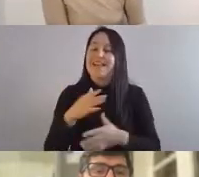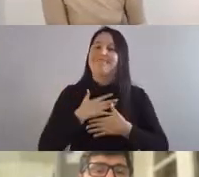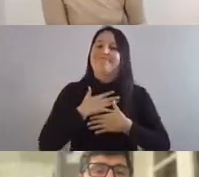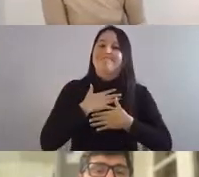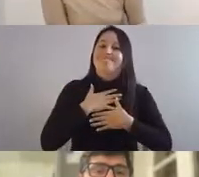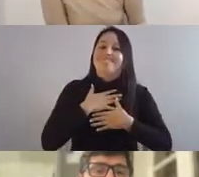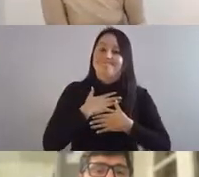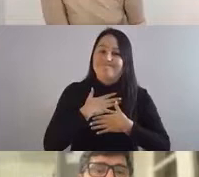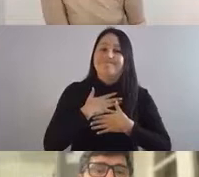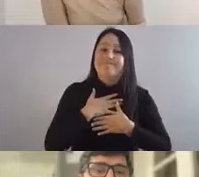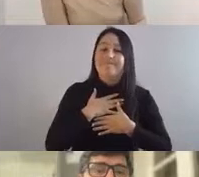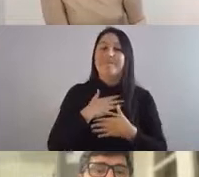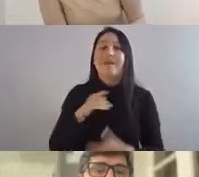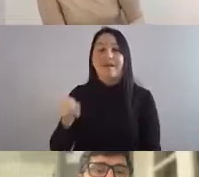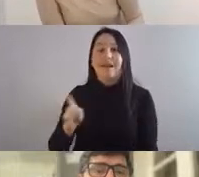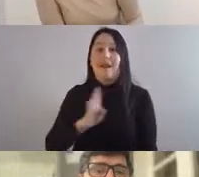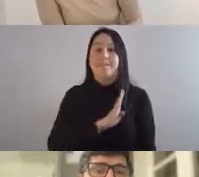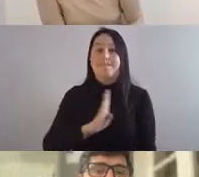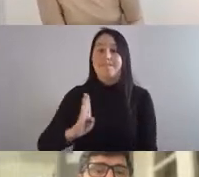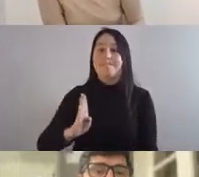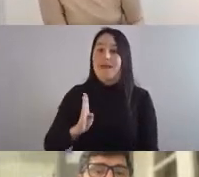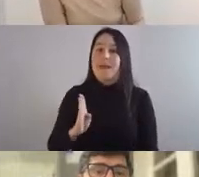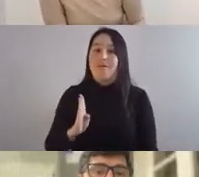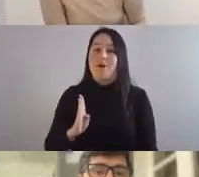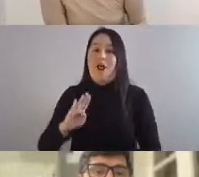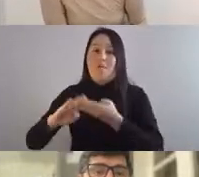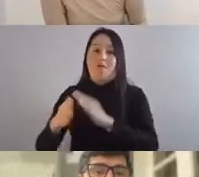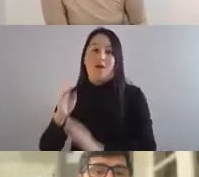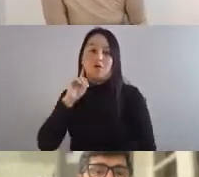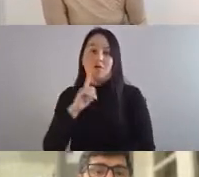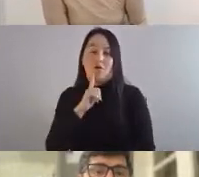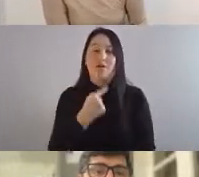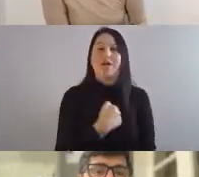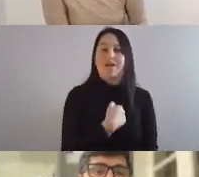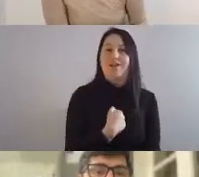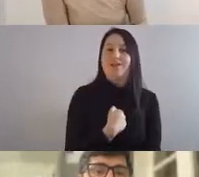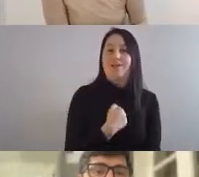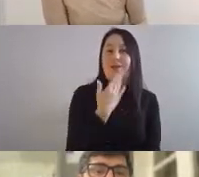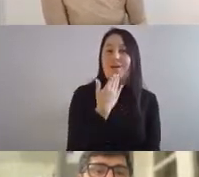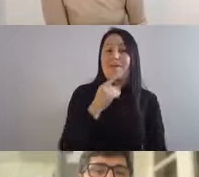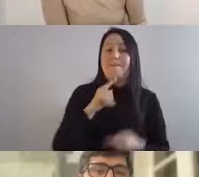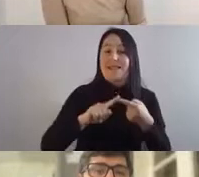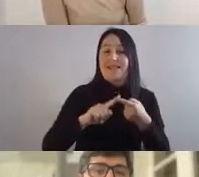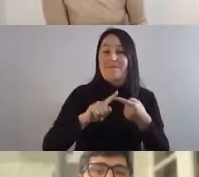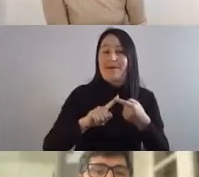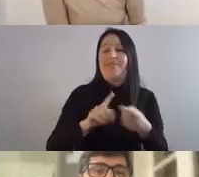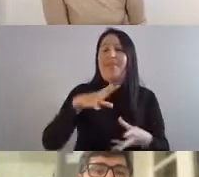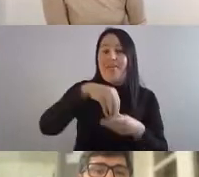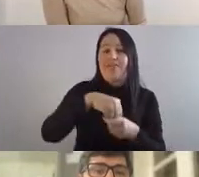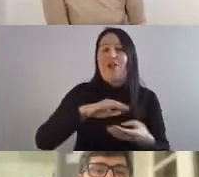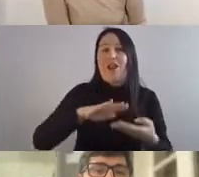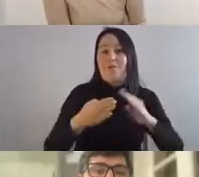parte como miembro de la comunidad y yo de mi parte como que participa en la comunidad. Y de ahí surgió esta